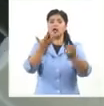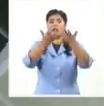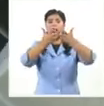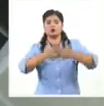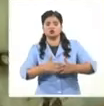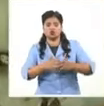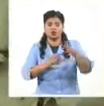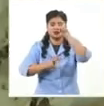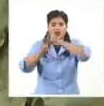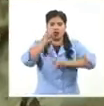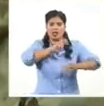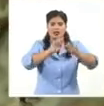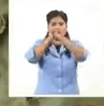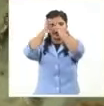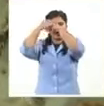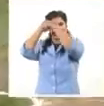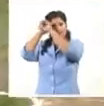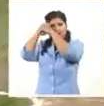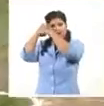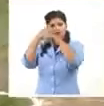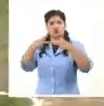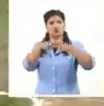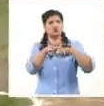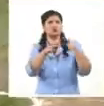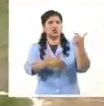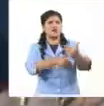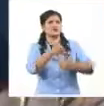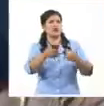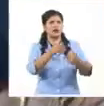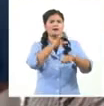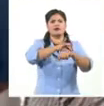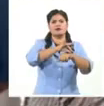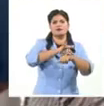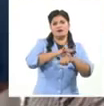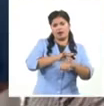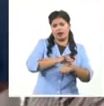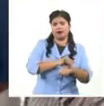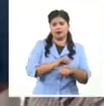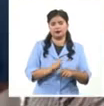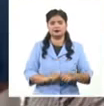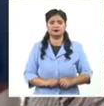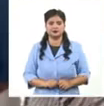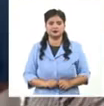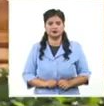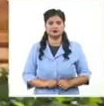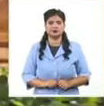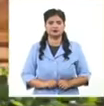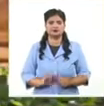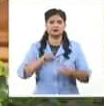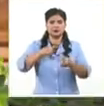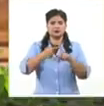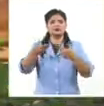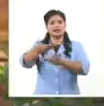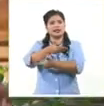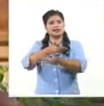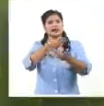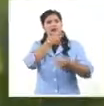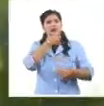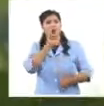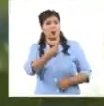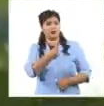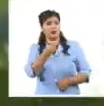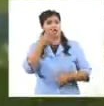partido, encaminados a la solución de problemáticas que lastran el desarrollo de las comunidades. También ponderó el intercambio con los jóvenes y la importancia